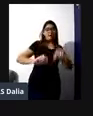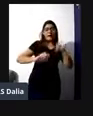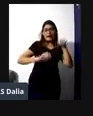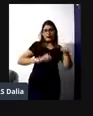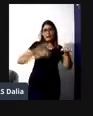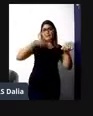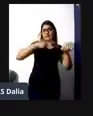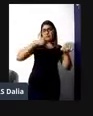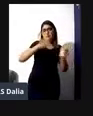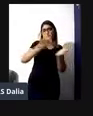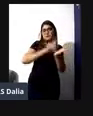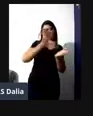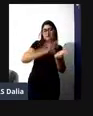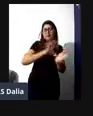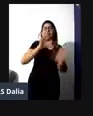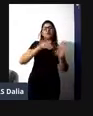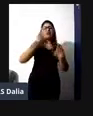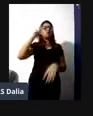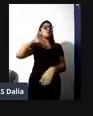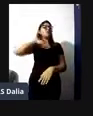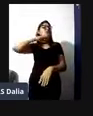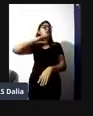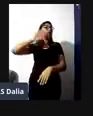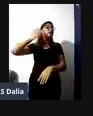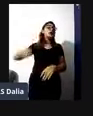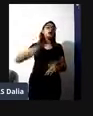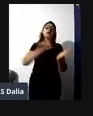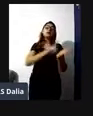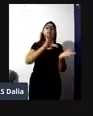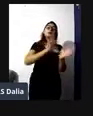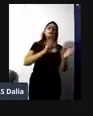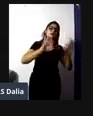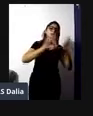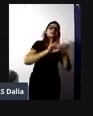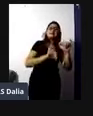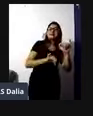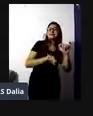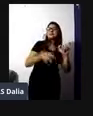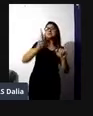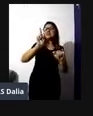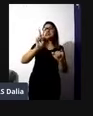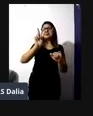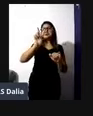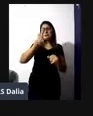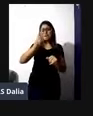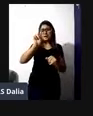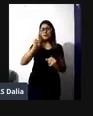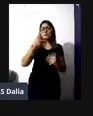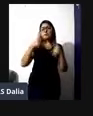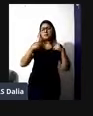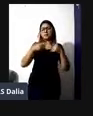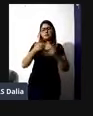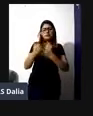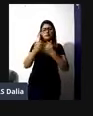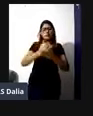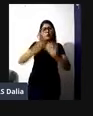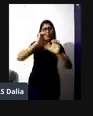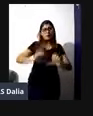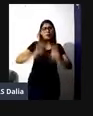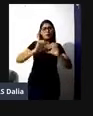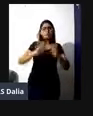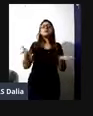mamás, de las hermanas, de las abuelas, de la persona más cercana. ¿Qué pasa? Imagínense ustedes,